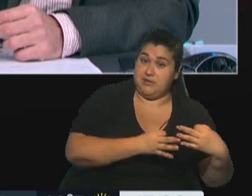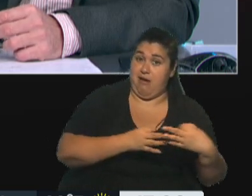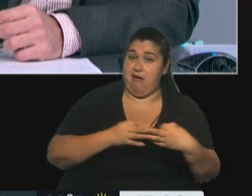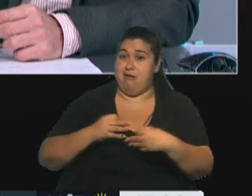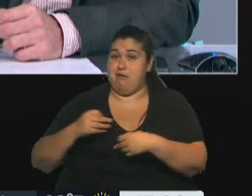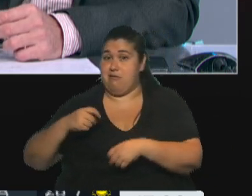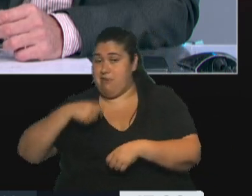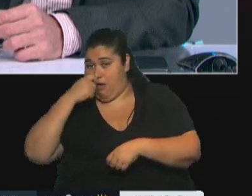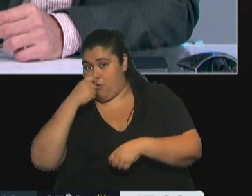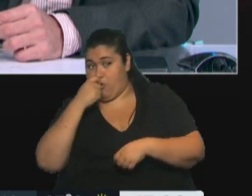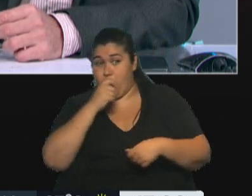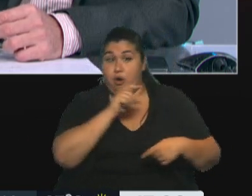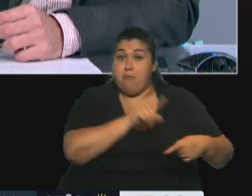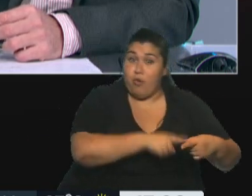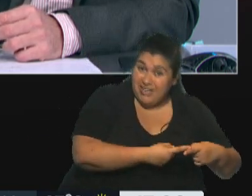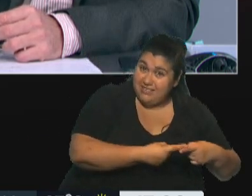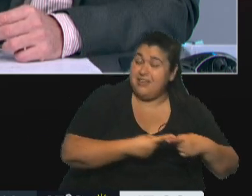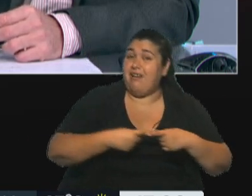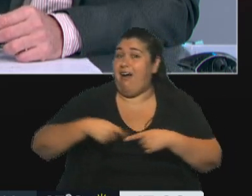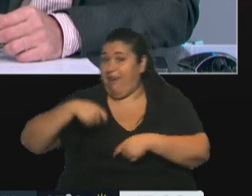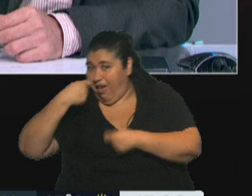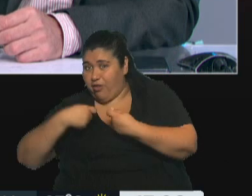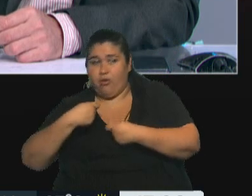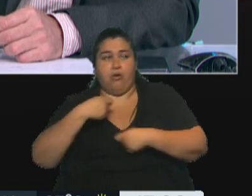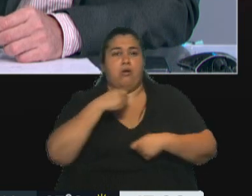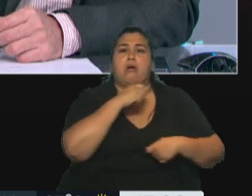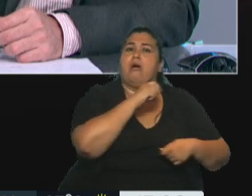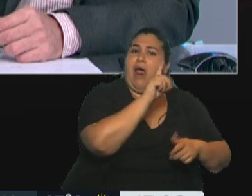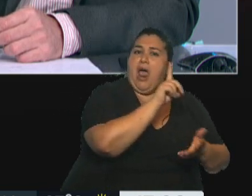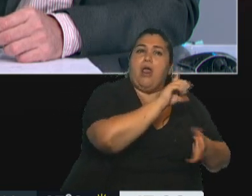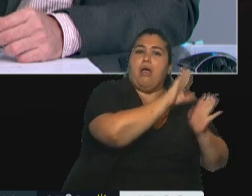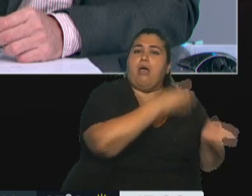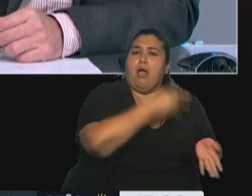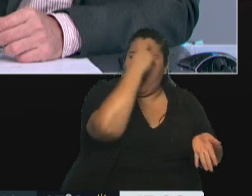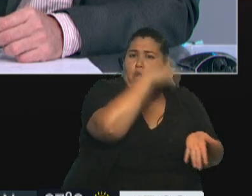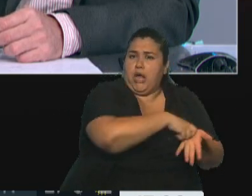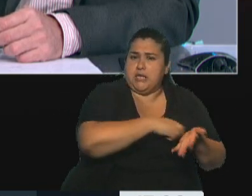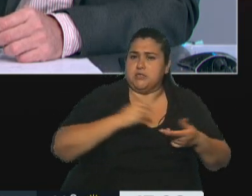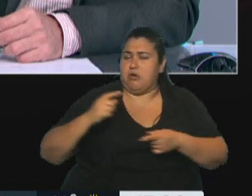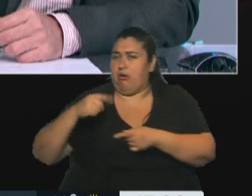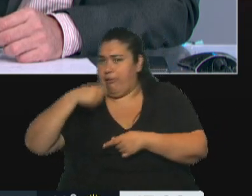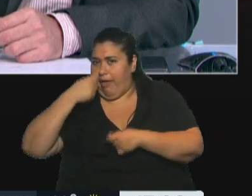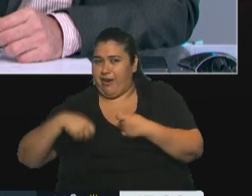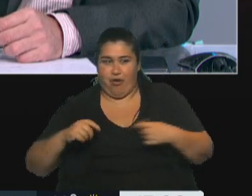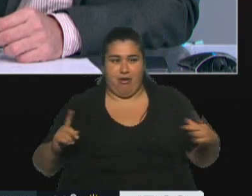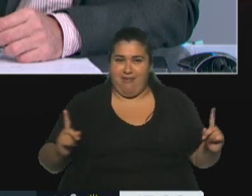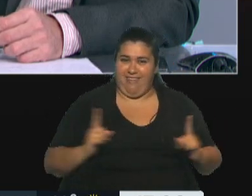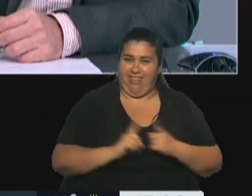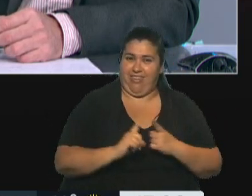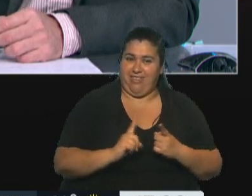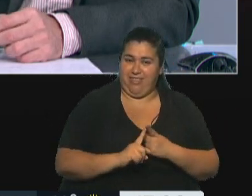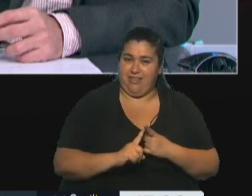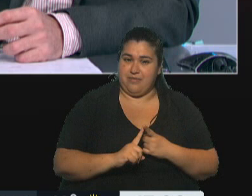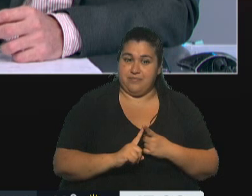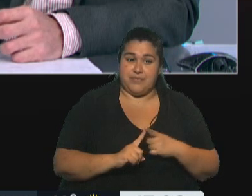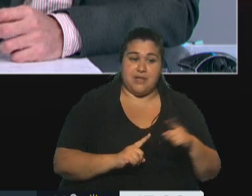político y el mundo legislativo. Entonces, ahí aparece una comunidad de intereses, pero que esa